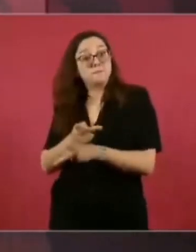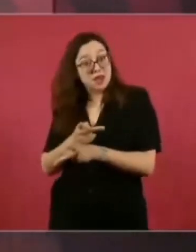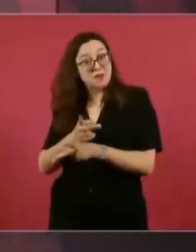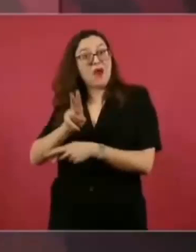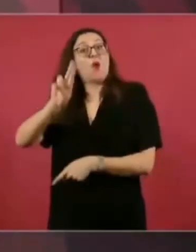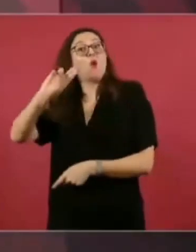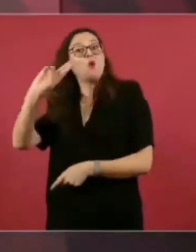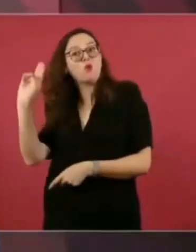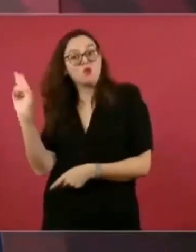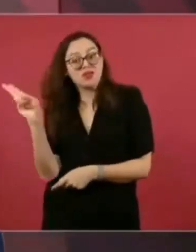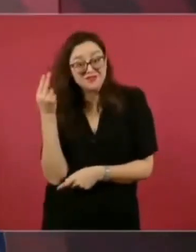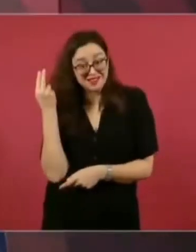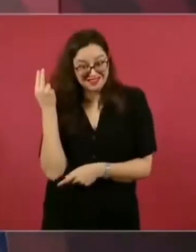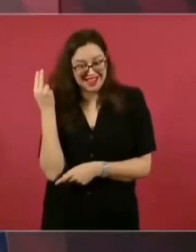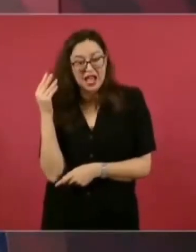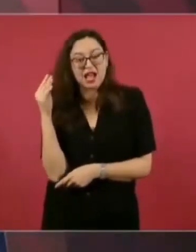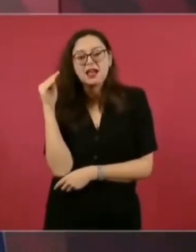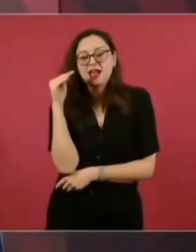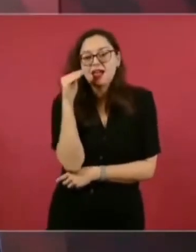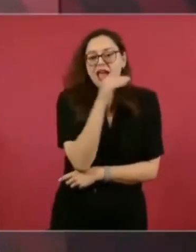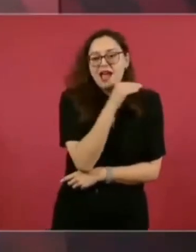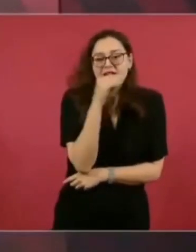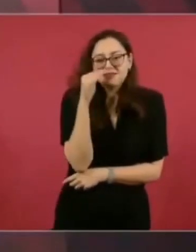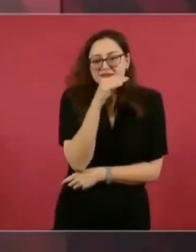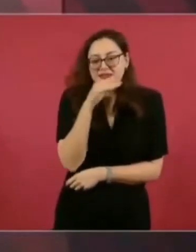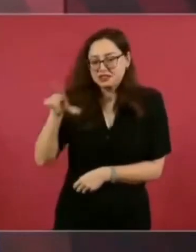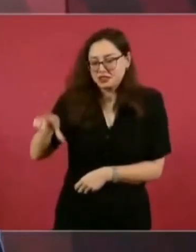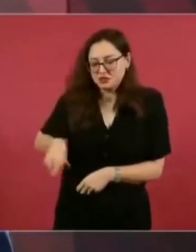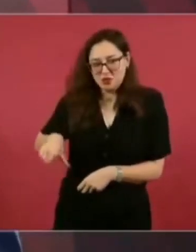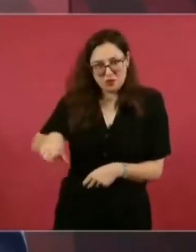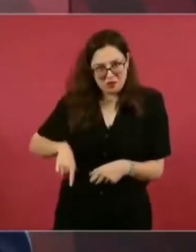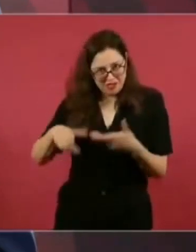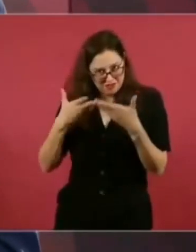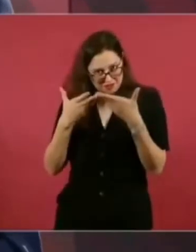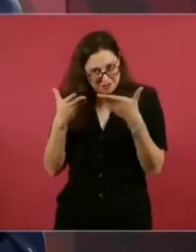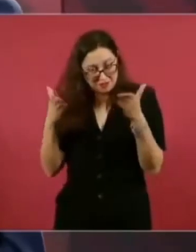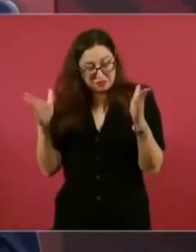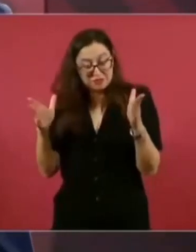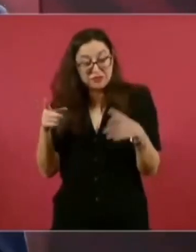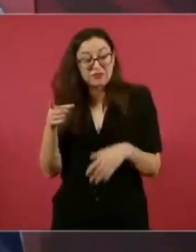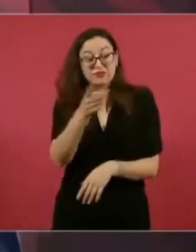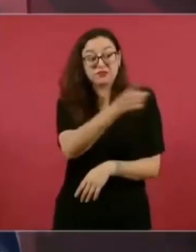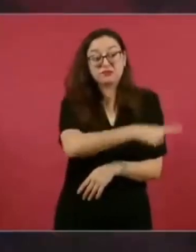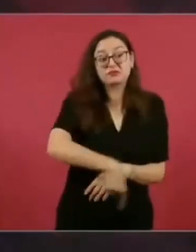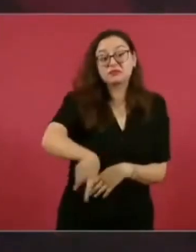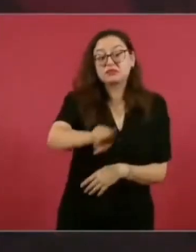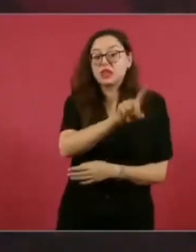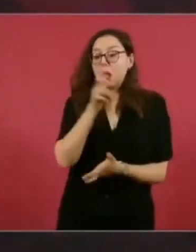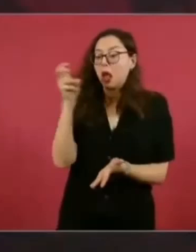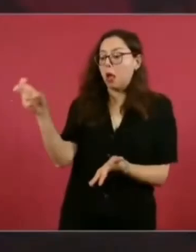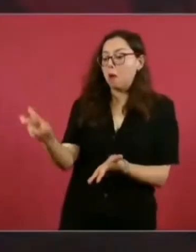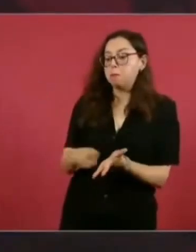educación media superior y la educación superior? Nadie criticó nada,